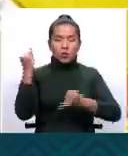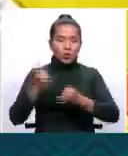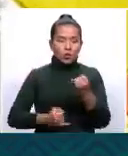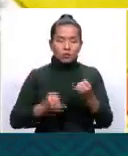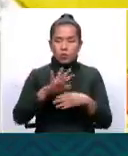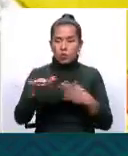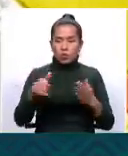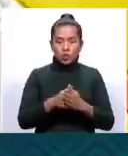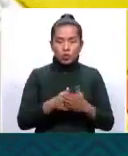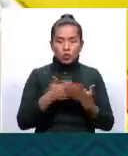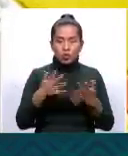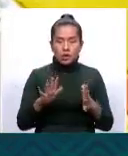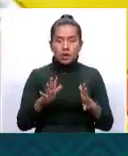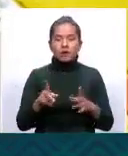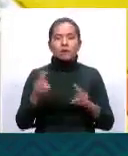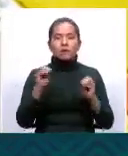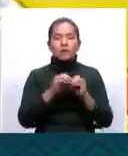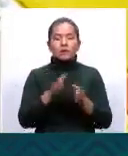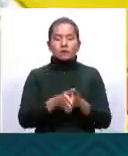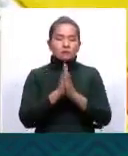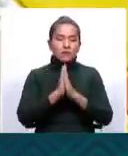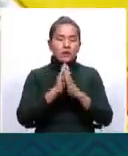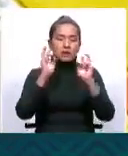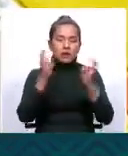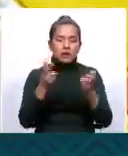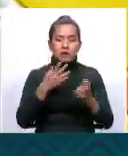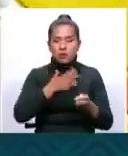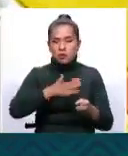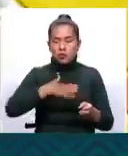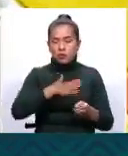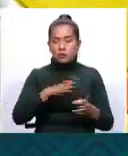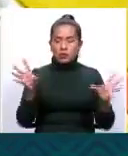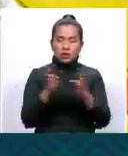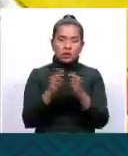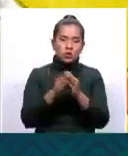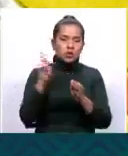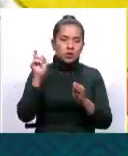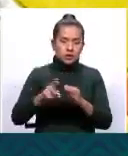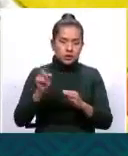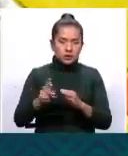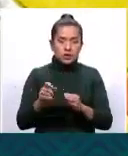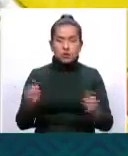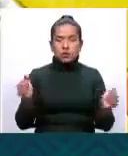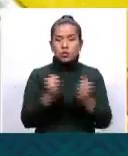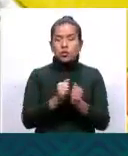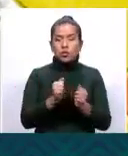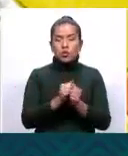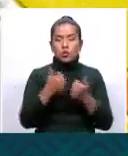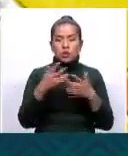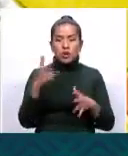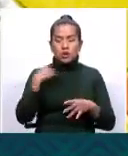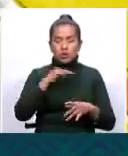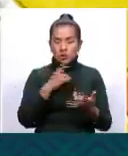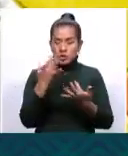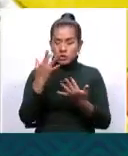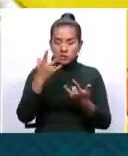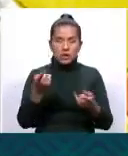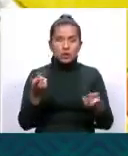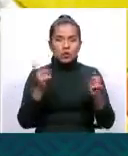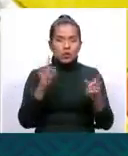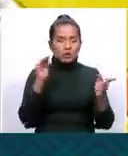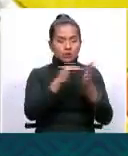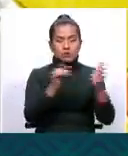parte de ellas es justamente la solicitud de una reunión que va a haber con, que se estaría estableciendo con